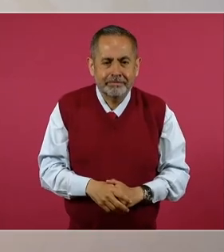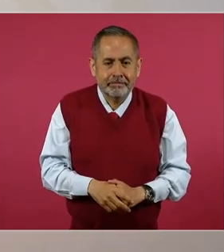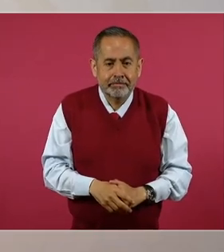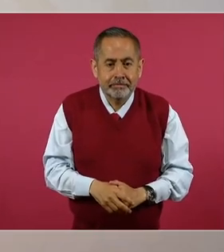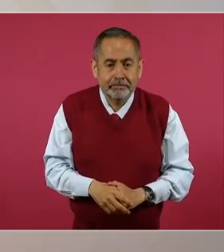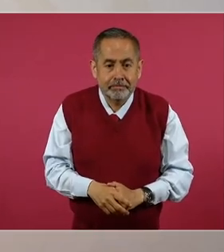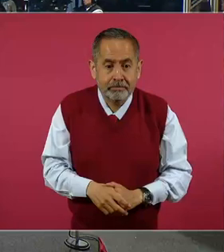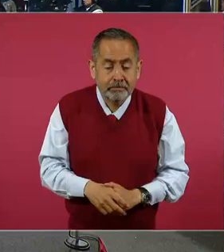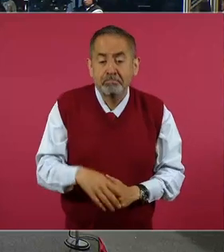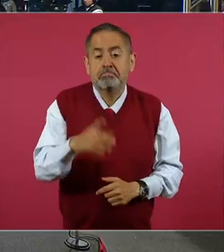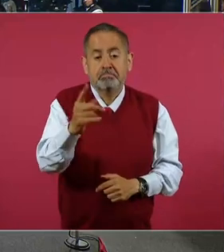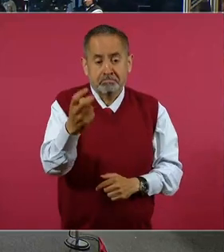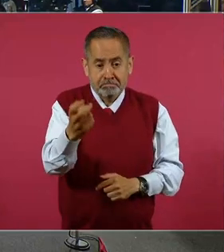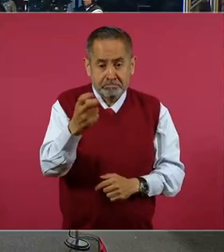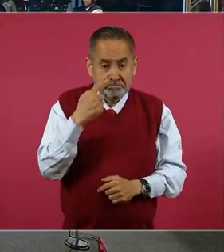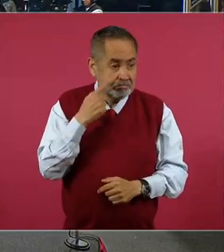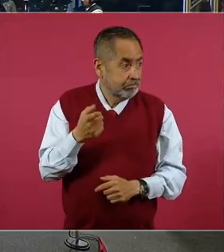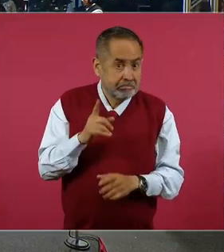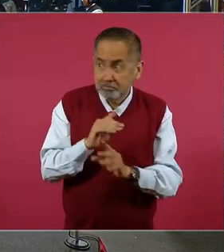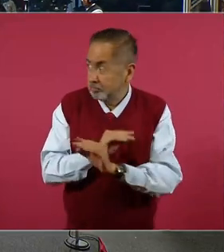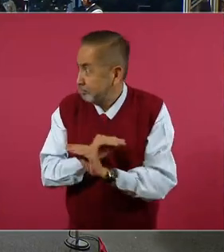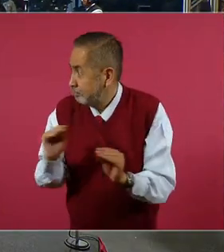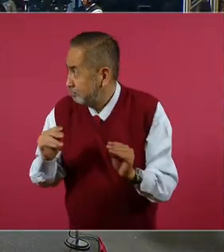Está eso, sí. Si veo que no hay